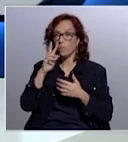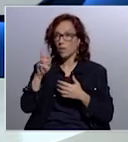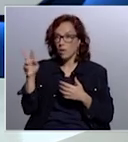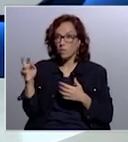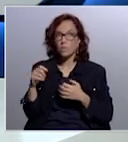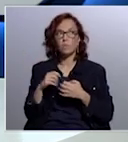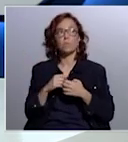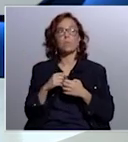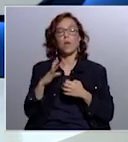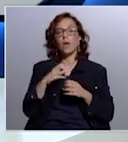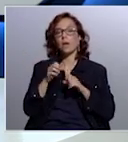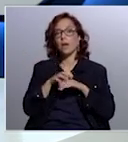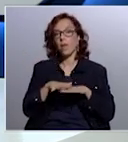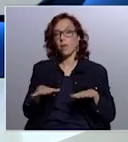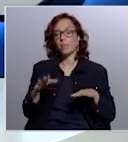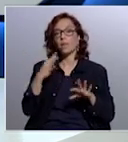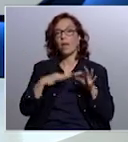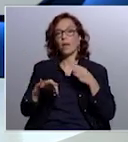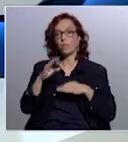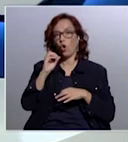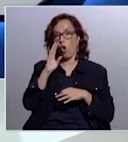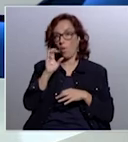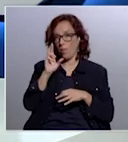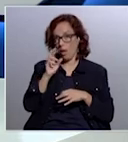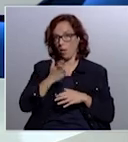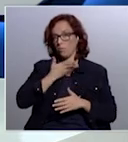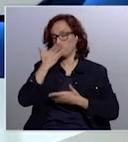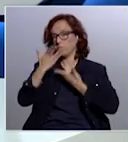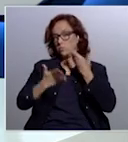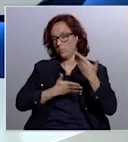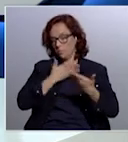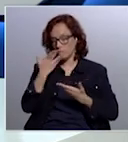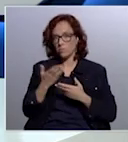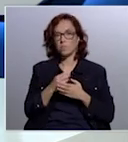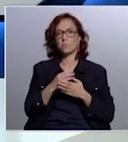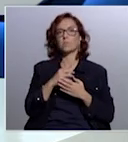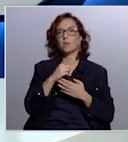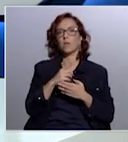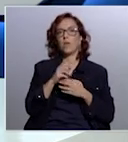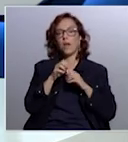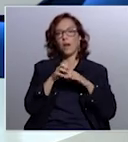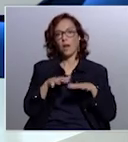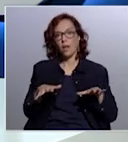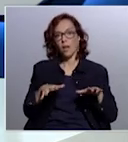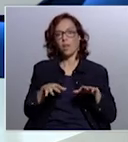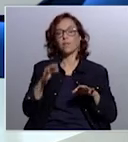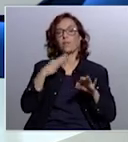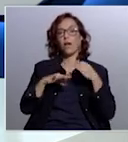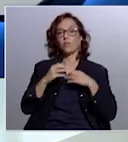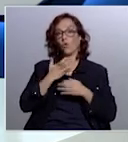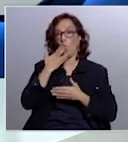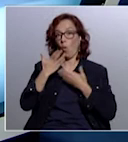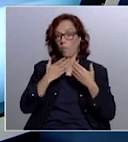acá y tenemos en una red de teatro de ópera estamos incluso una directiva desde hace tres años en la red de teatro de ópera de latinoamérica y españa